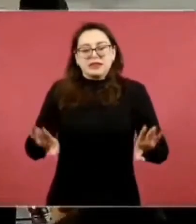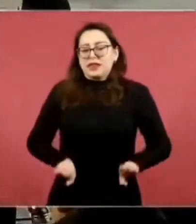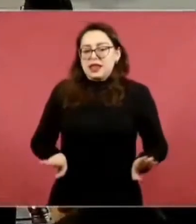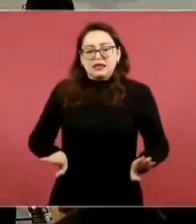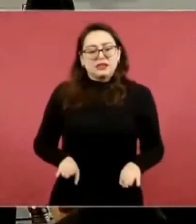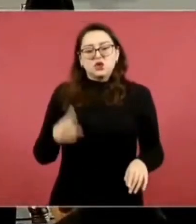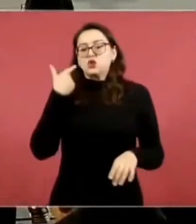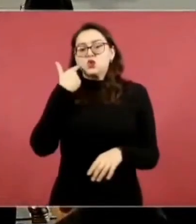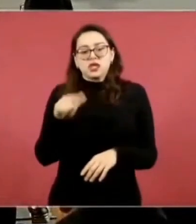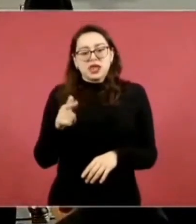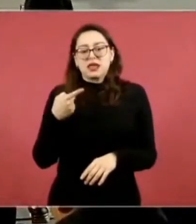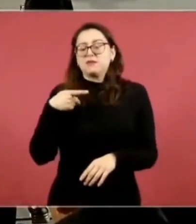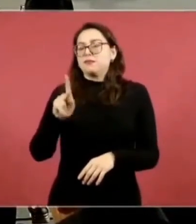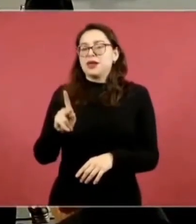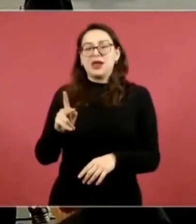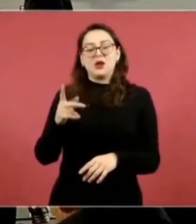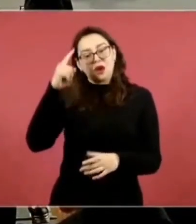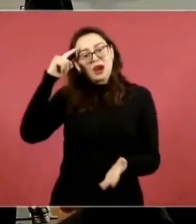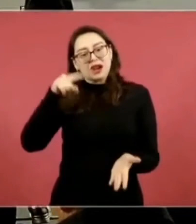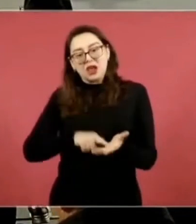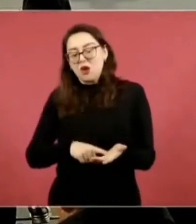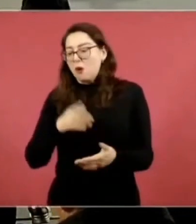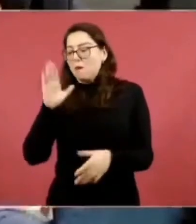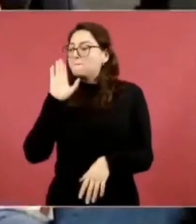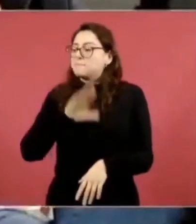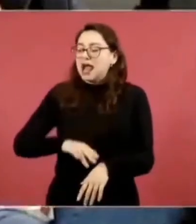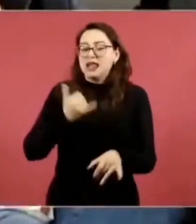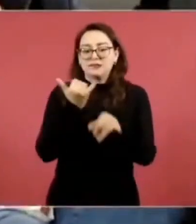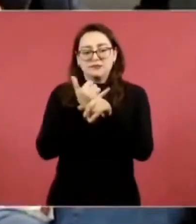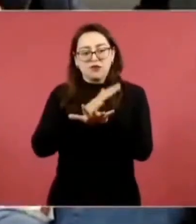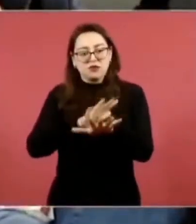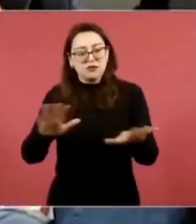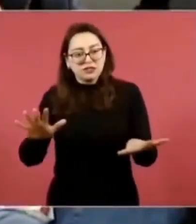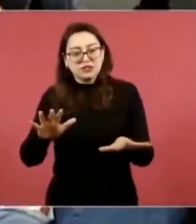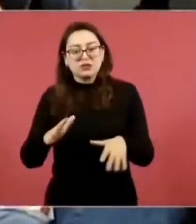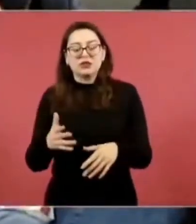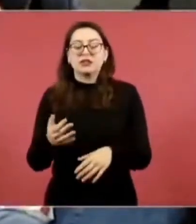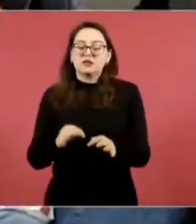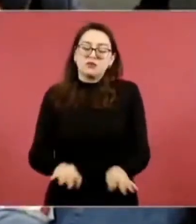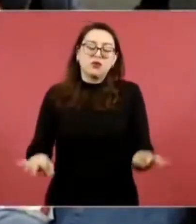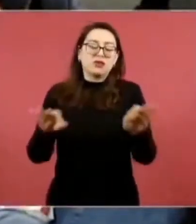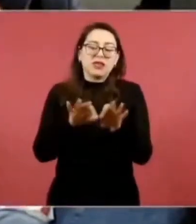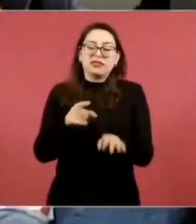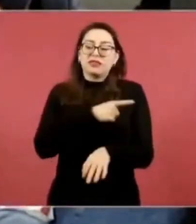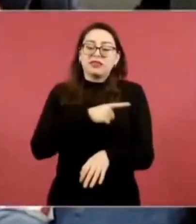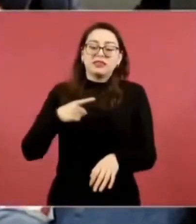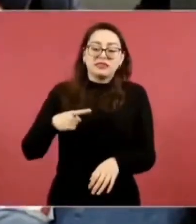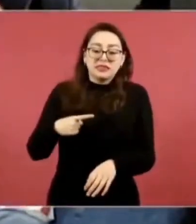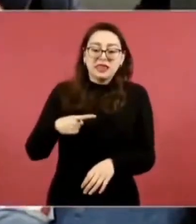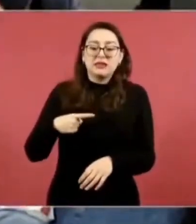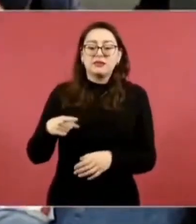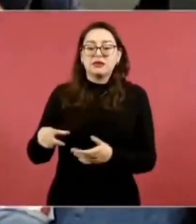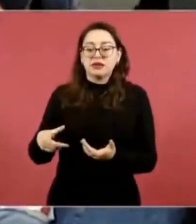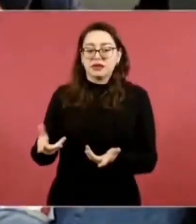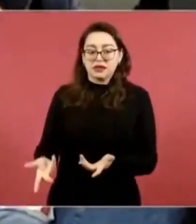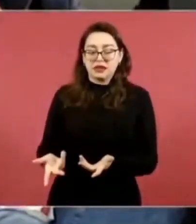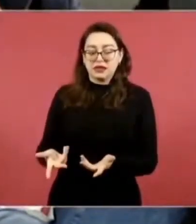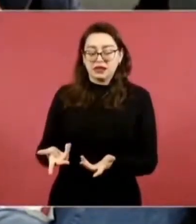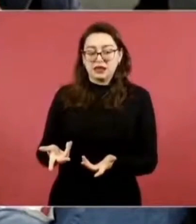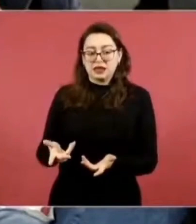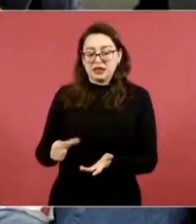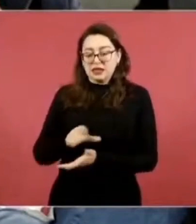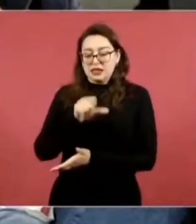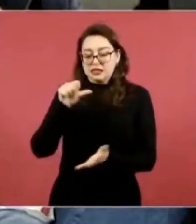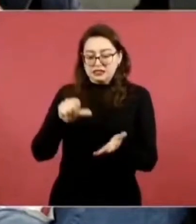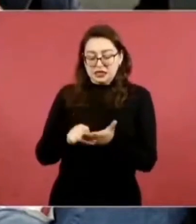eso consideramos que sería valiosísimo una reunión de usted con el Centro de Derechos Humanos Miguel Agustín